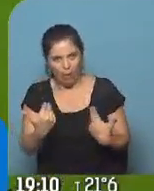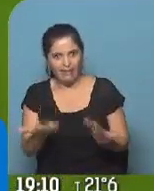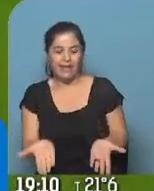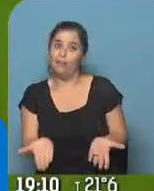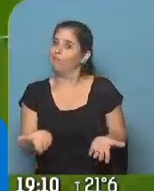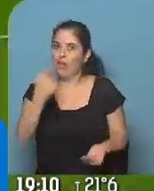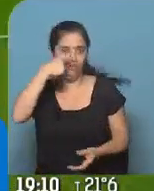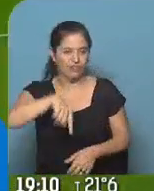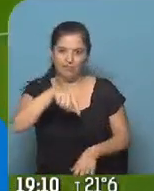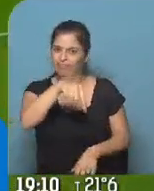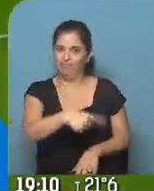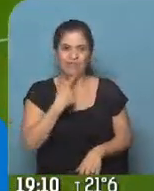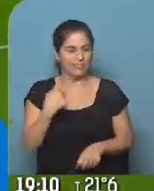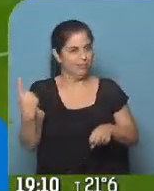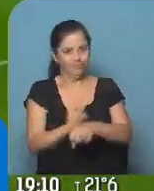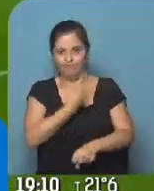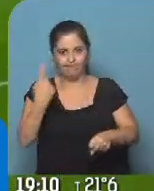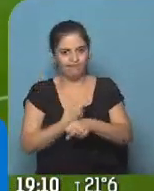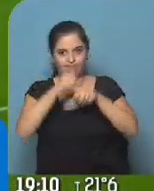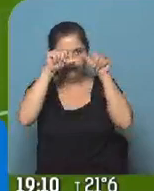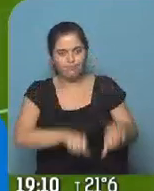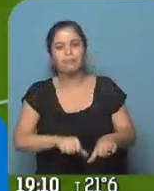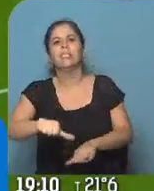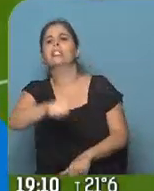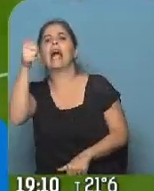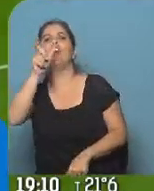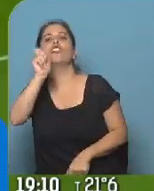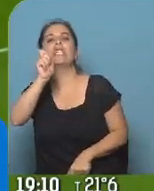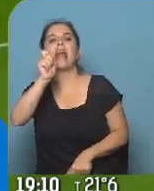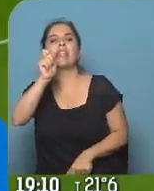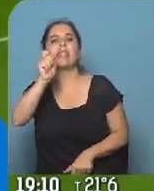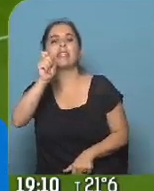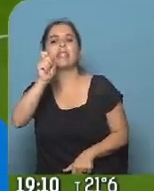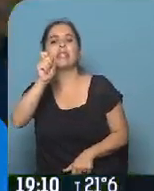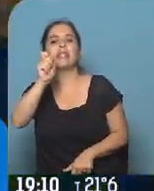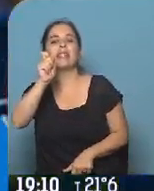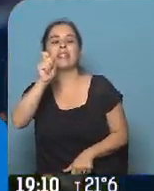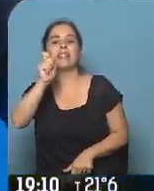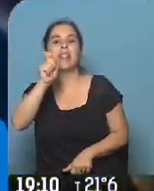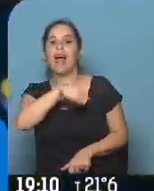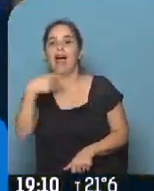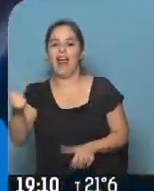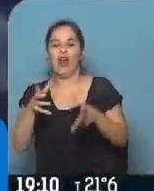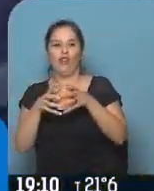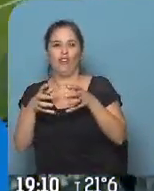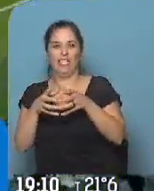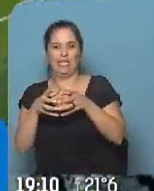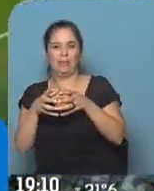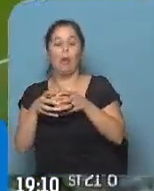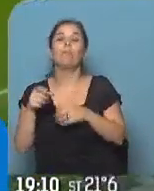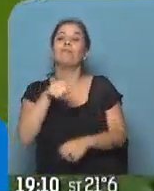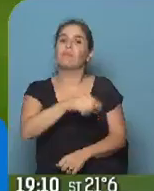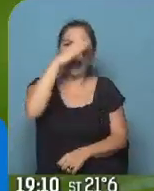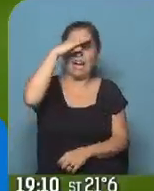el ganable, terminó siendo el equipo del muñeco Gallardo. Lo dijo el propio técnico después